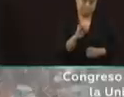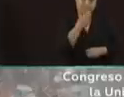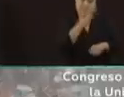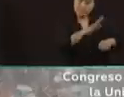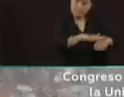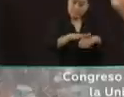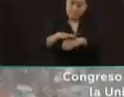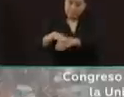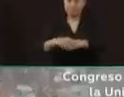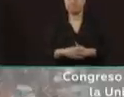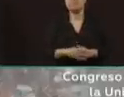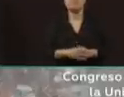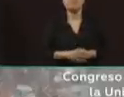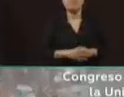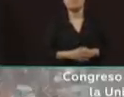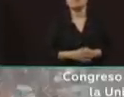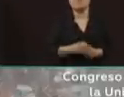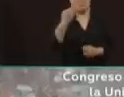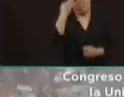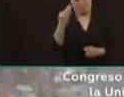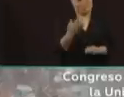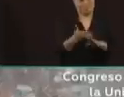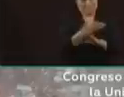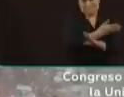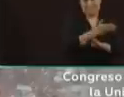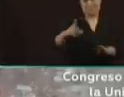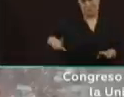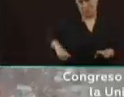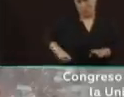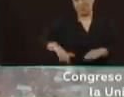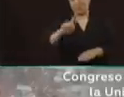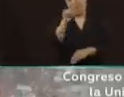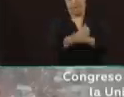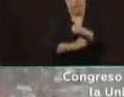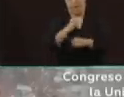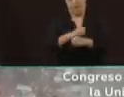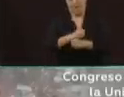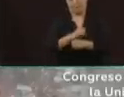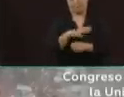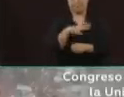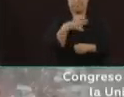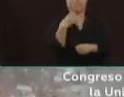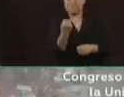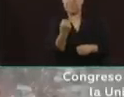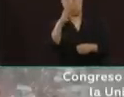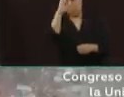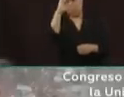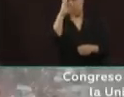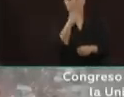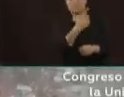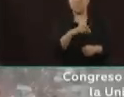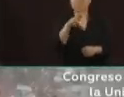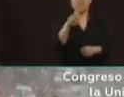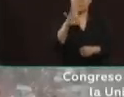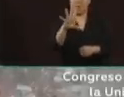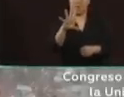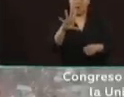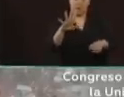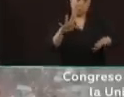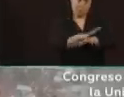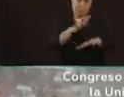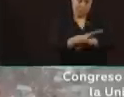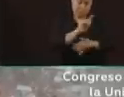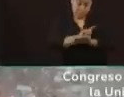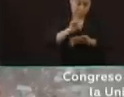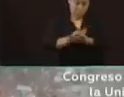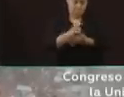sepan. Solo en el periodo neoliberal le hicieron, con 135 decretos,